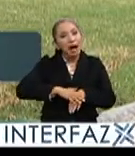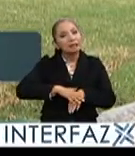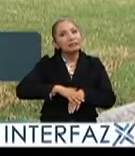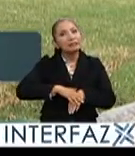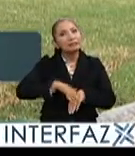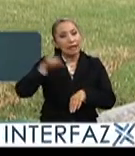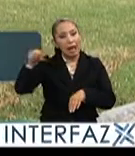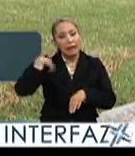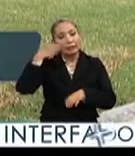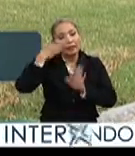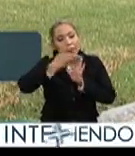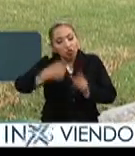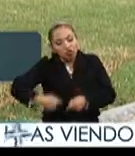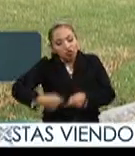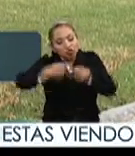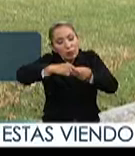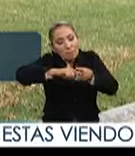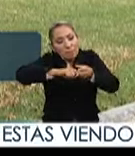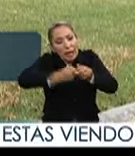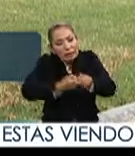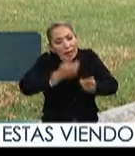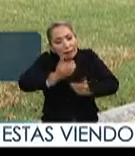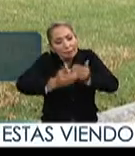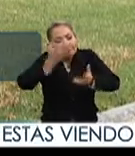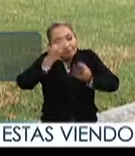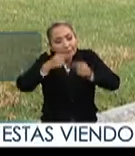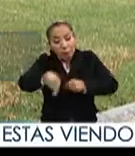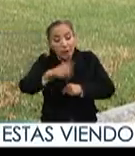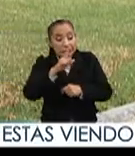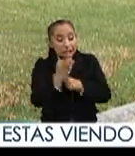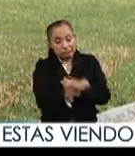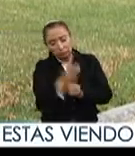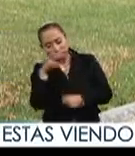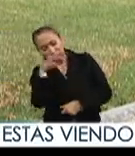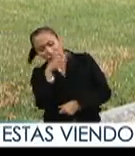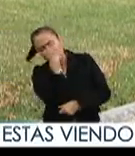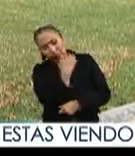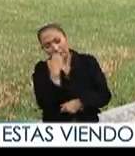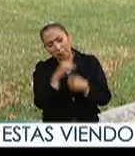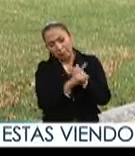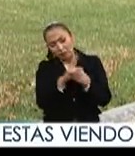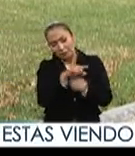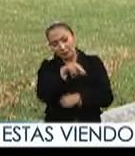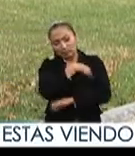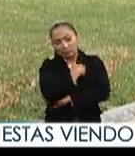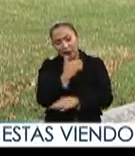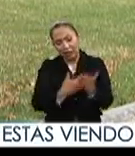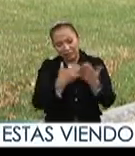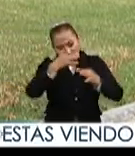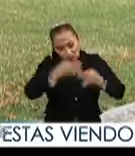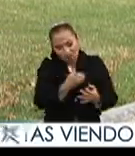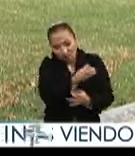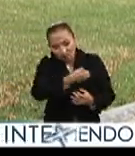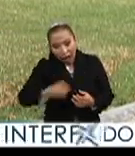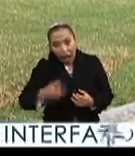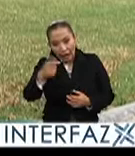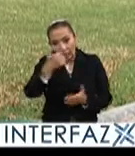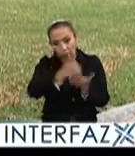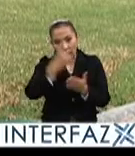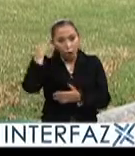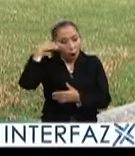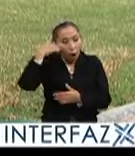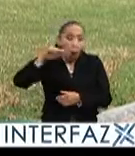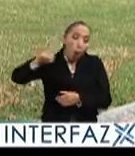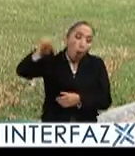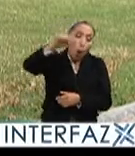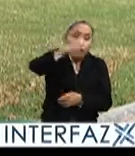principalmente en etapas de formación, ya que es un problema que yo he visto en la ciudad de Oaxaca,